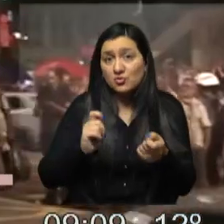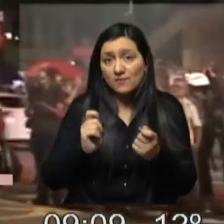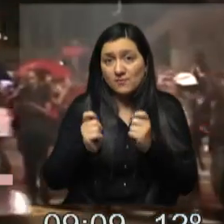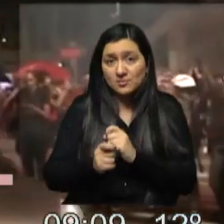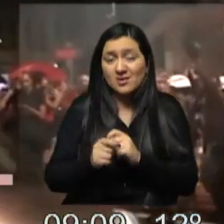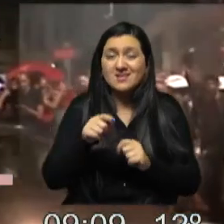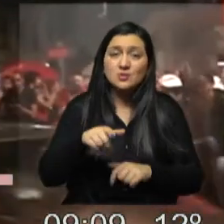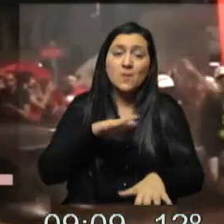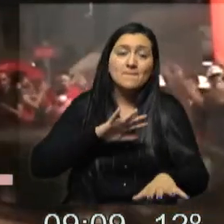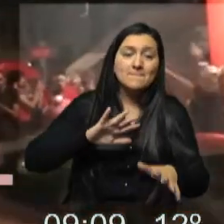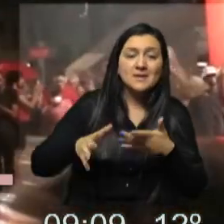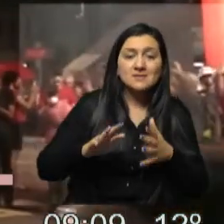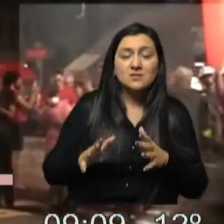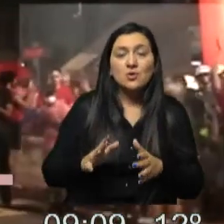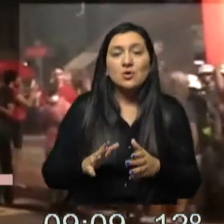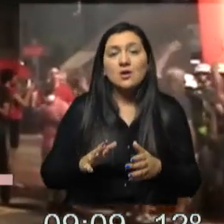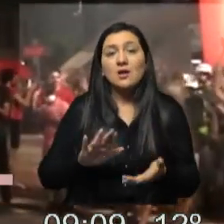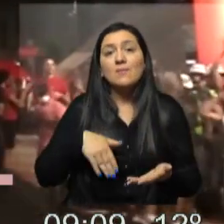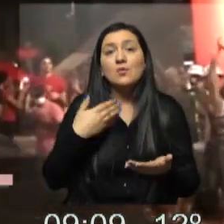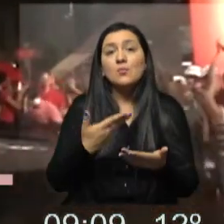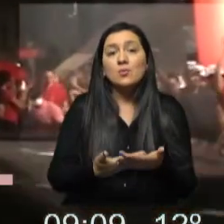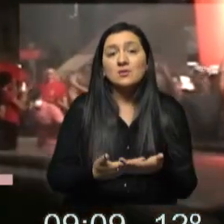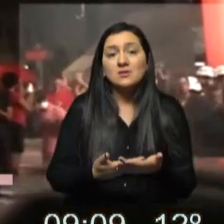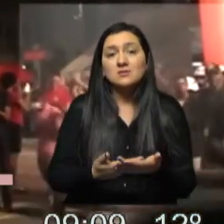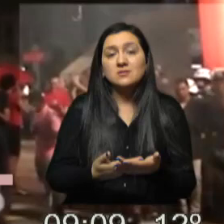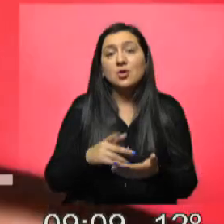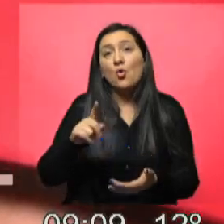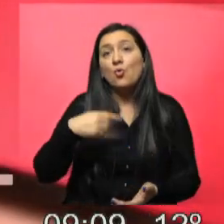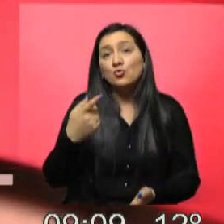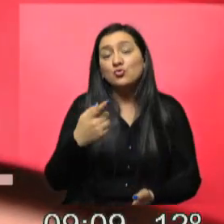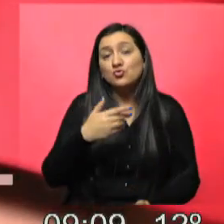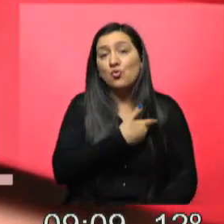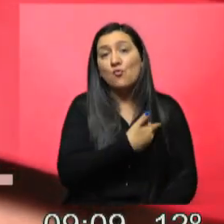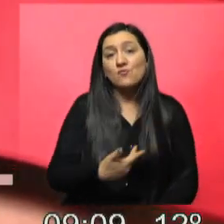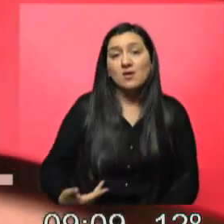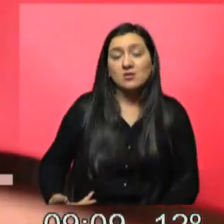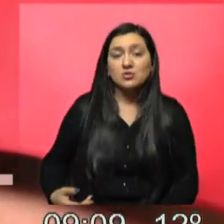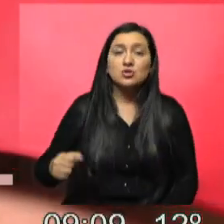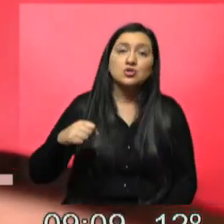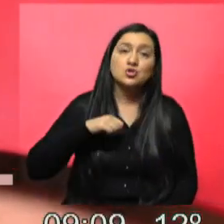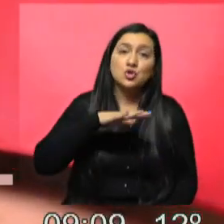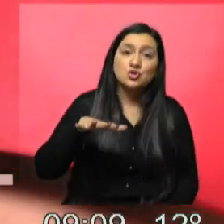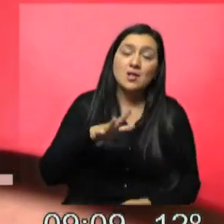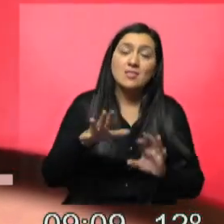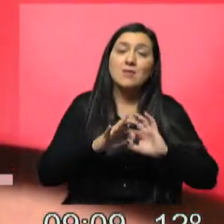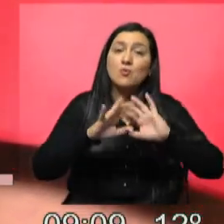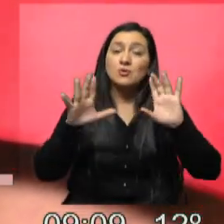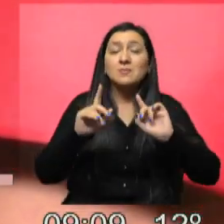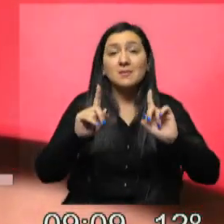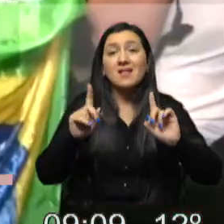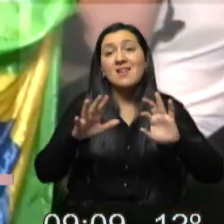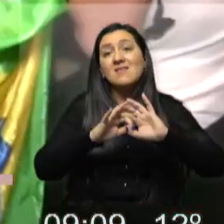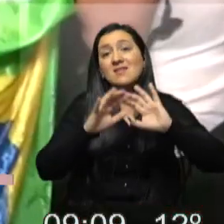Eso es parecido a las propuestas que algunos otros gobiernos, socialdemócratas, pero también liberales